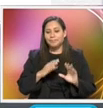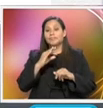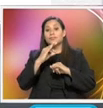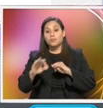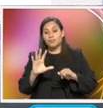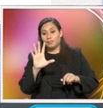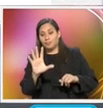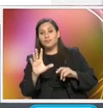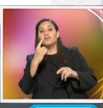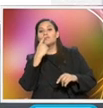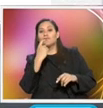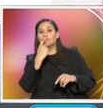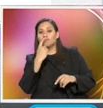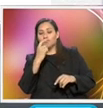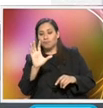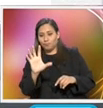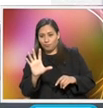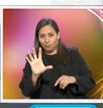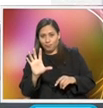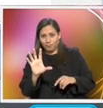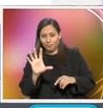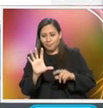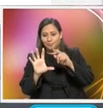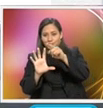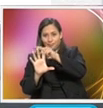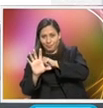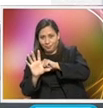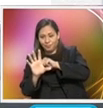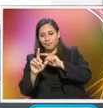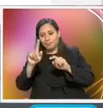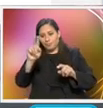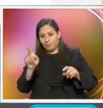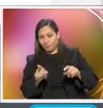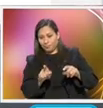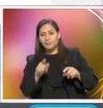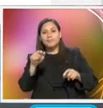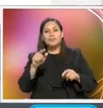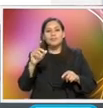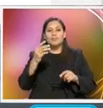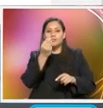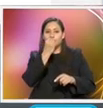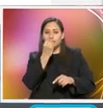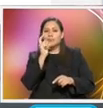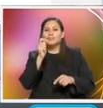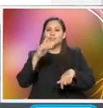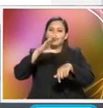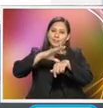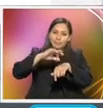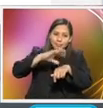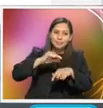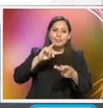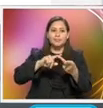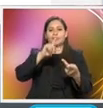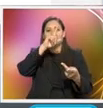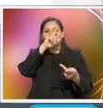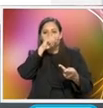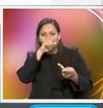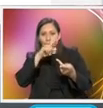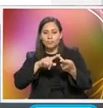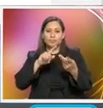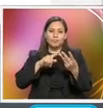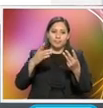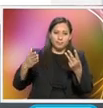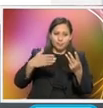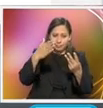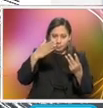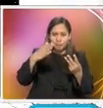último, la parte roja, que es los alimentos conformados, son alimentos de origen animal,